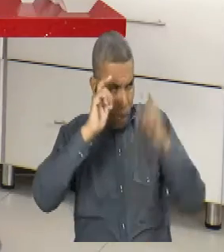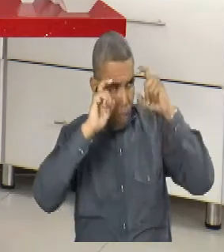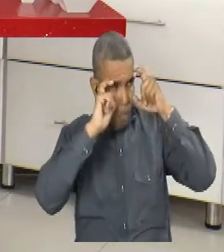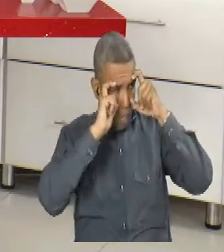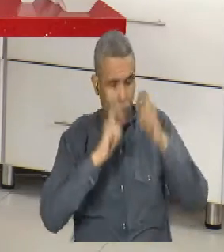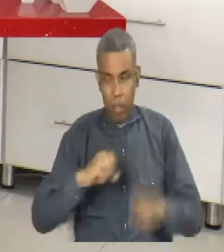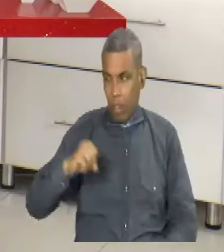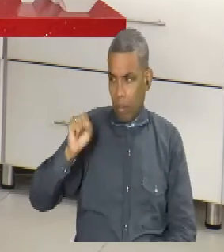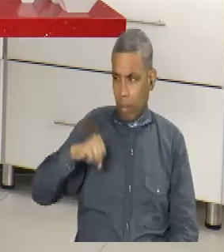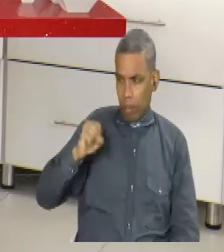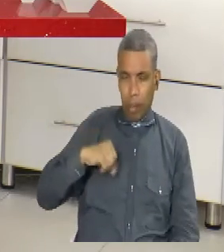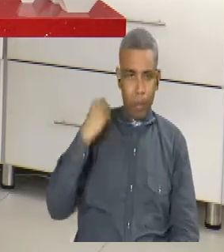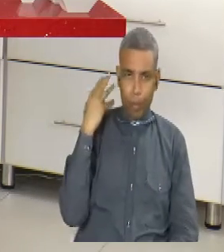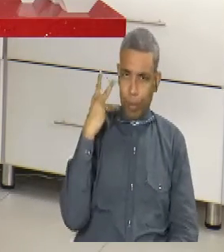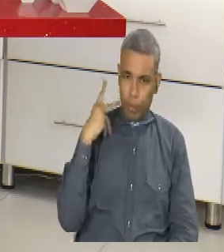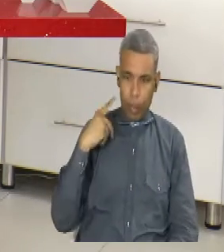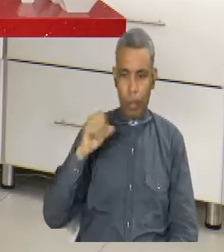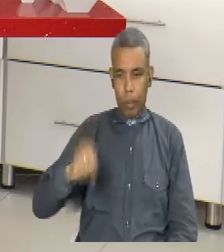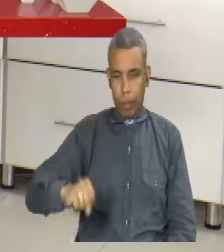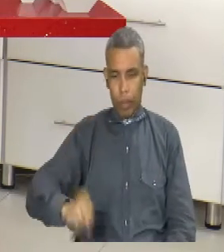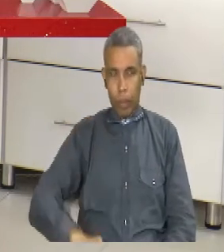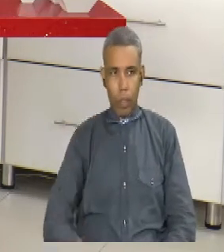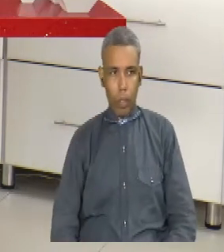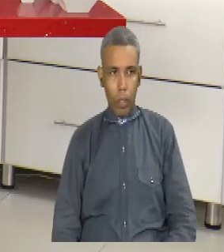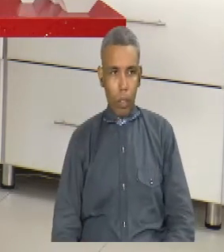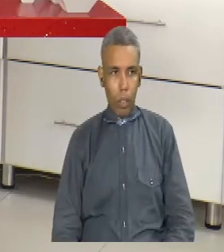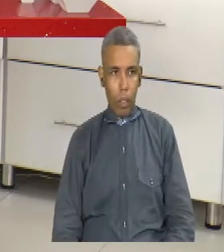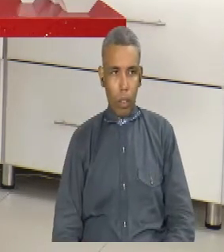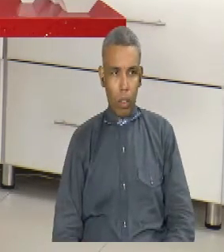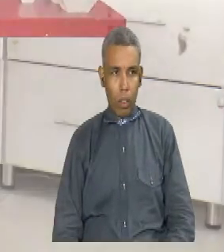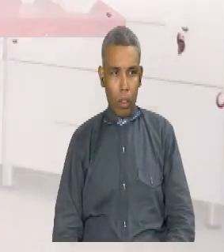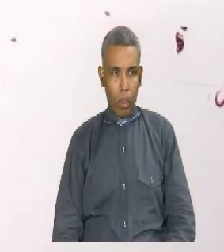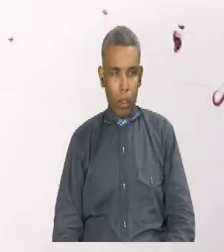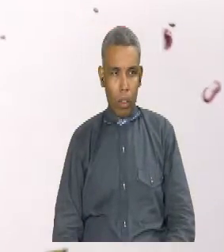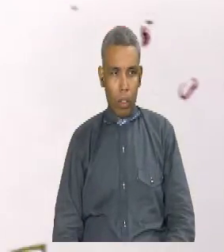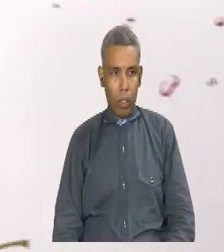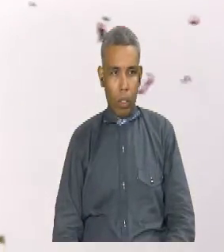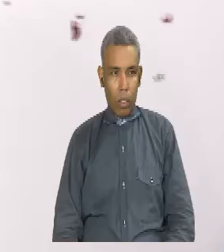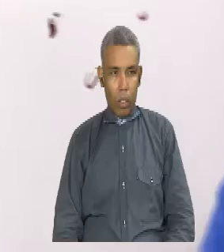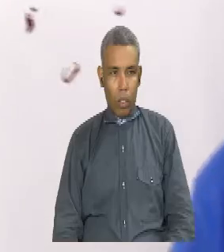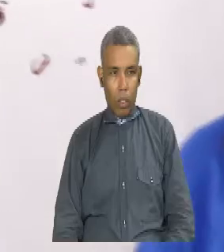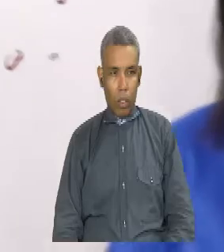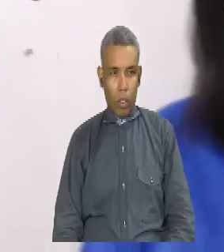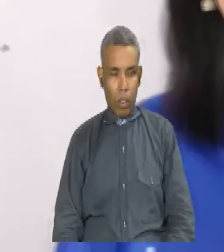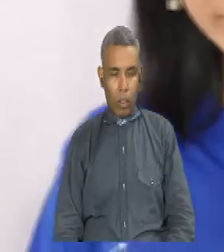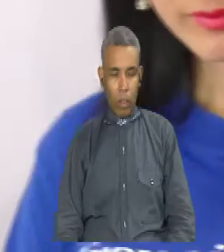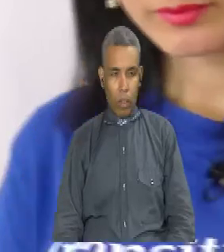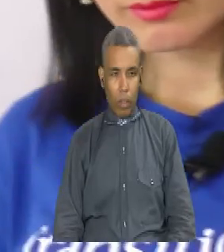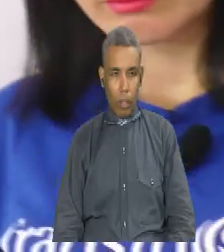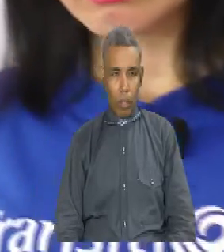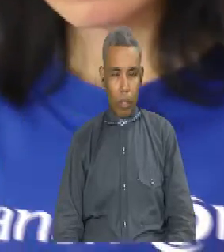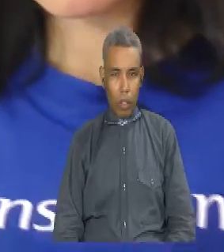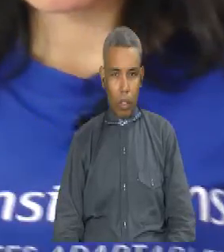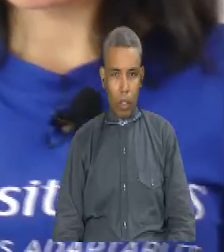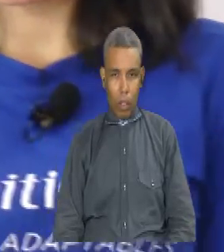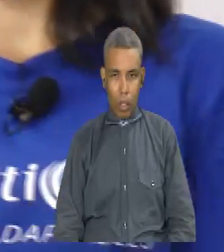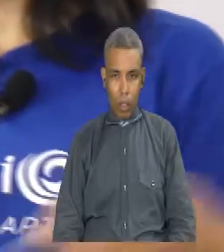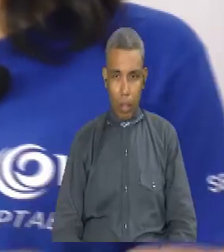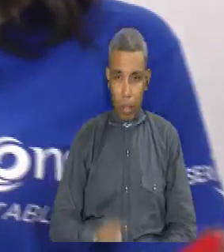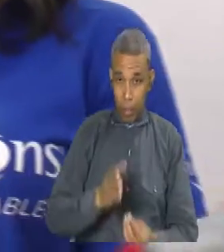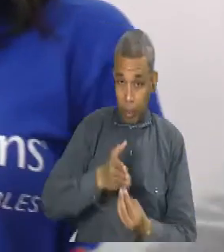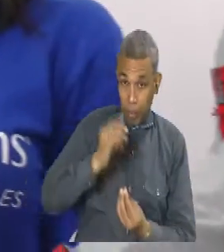uso a diario. Ah, bueno, sí, exacto. Jessica, creo vamos que... a adicionar la cebollita que estamos picando acá, en